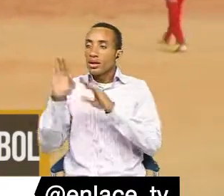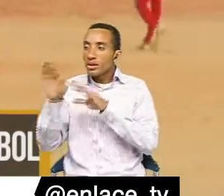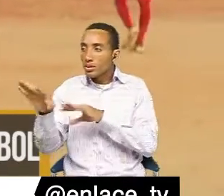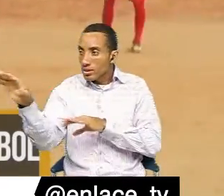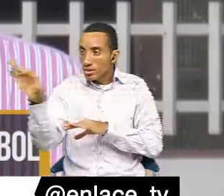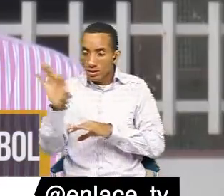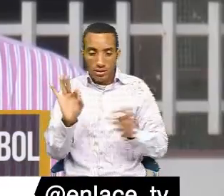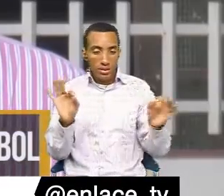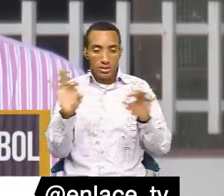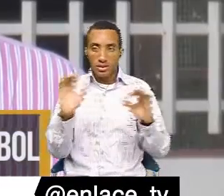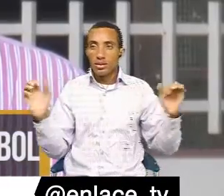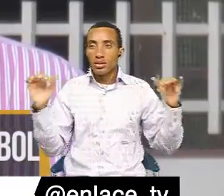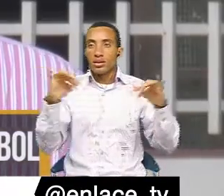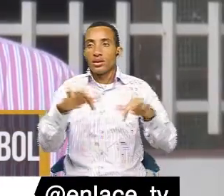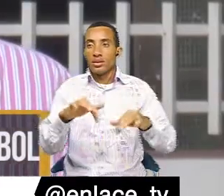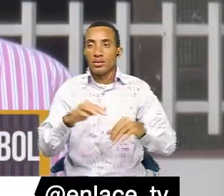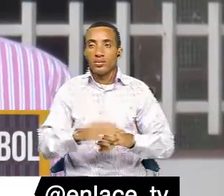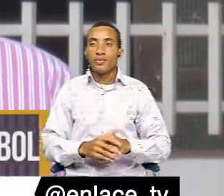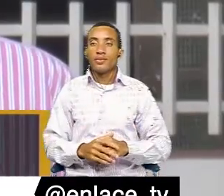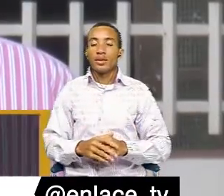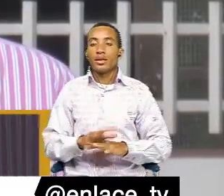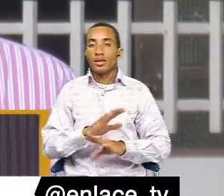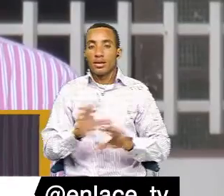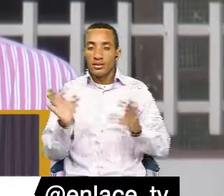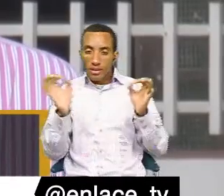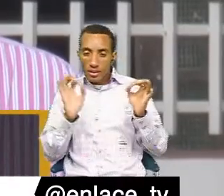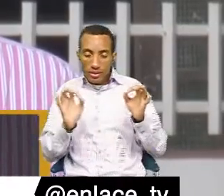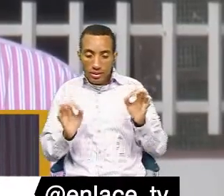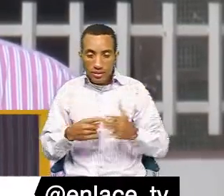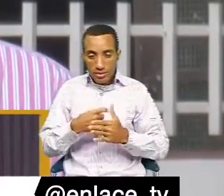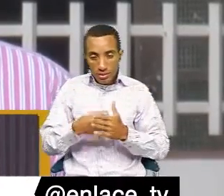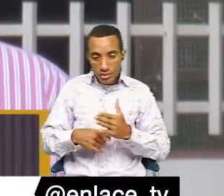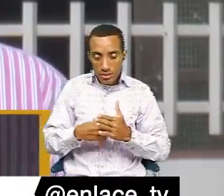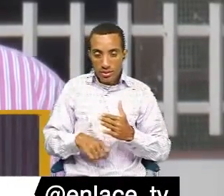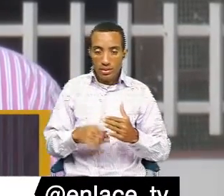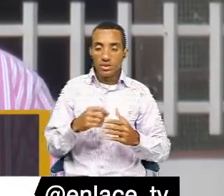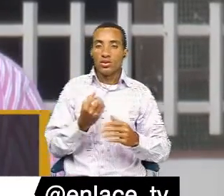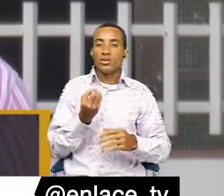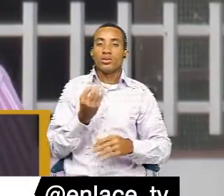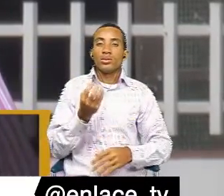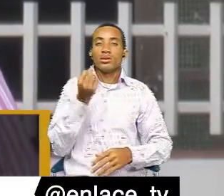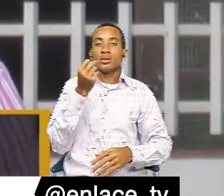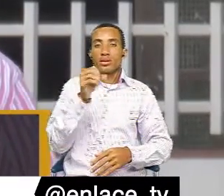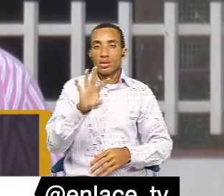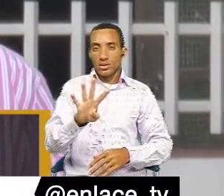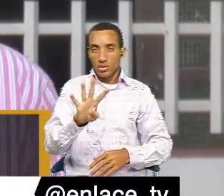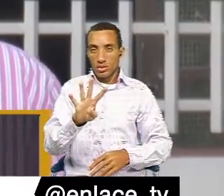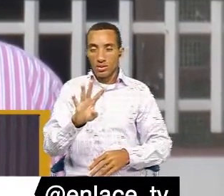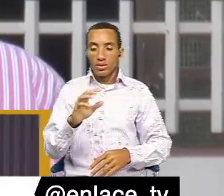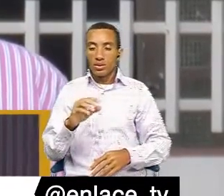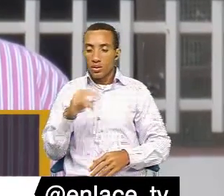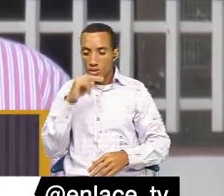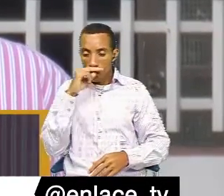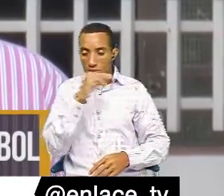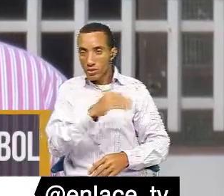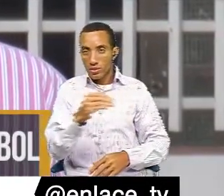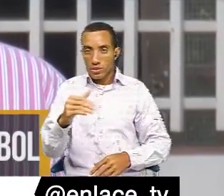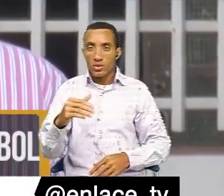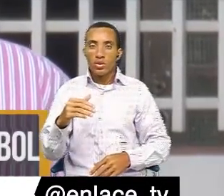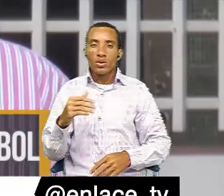equipos inscritos. Bueno, gracias a Dios estamos ya ultimando detalles de esta versión, la número 14 del hexagonal juvenil de fútbol Nuevos Talentos, Copa